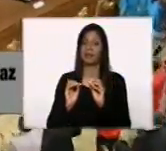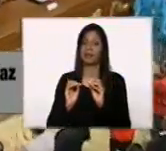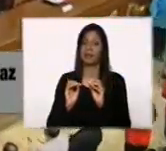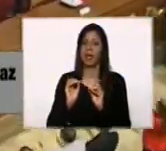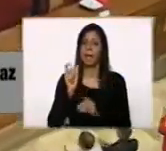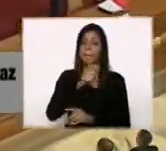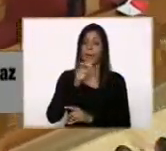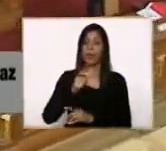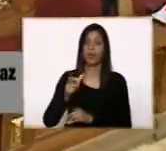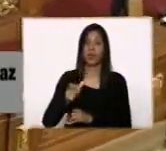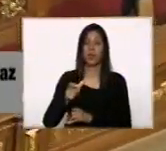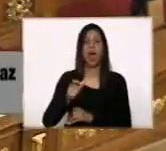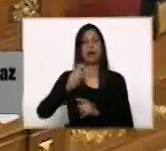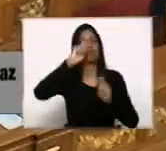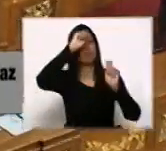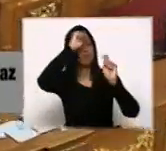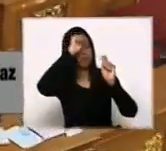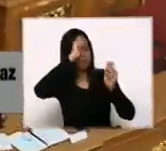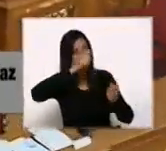la jefatura